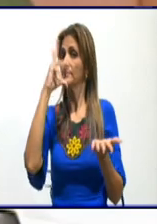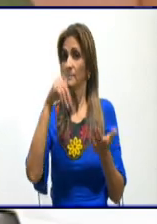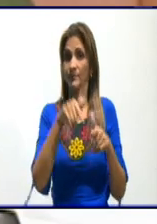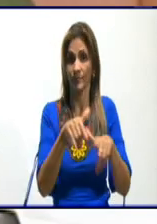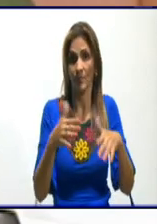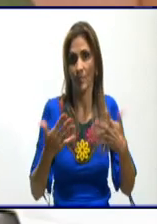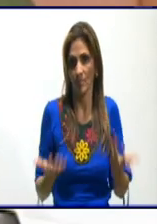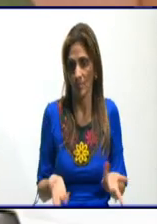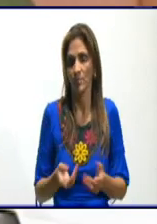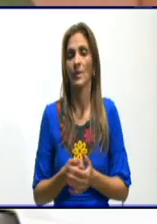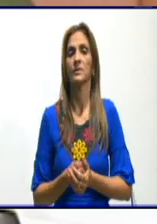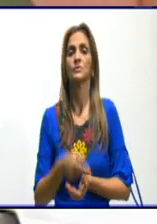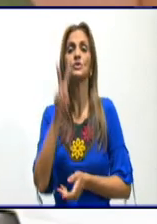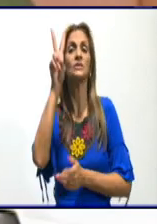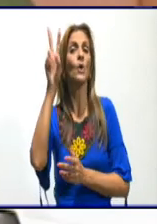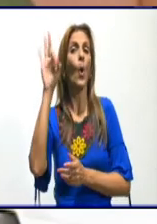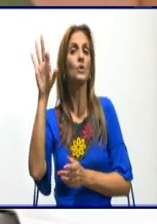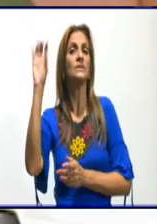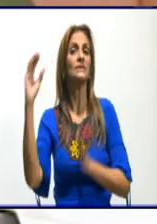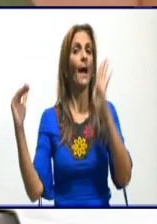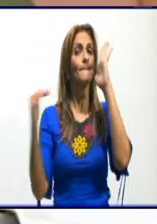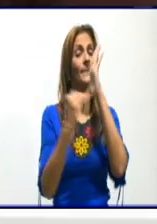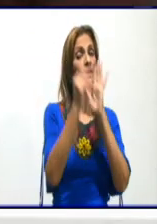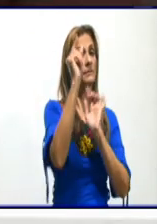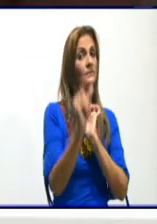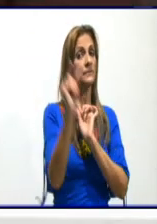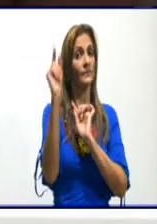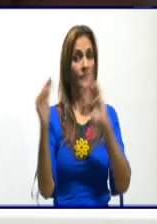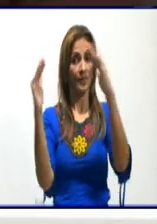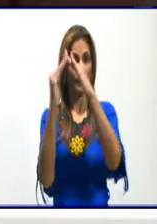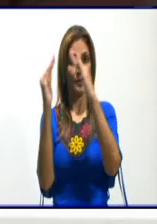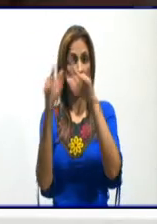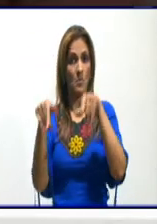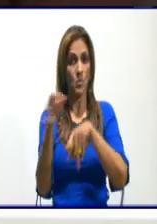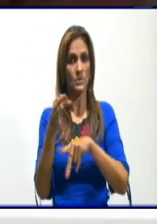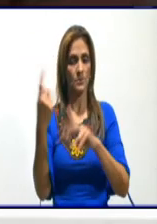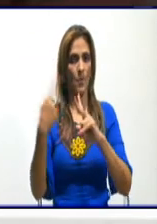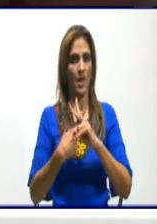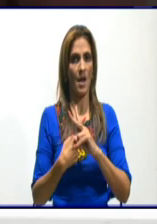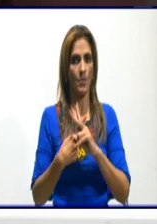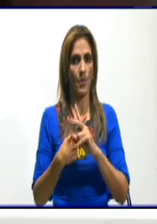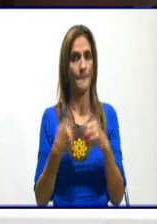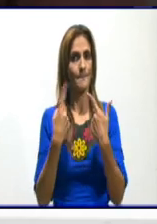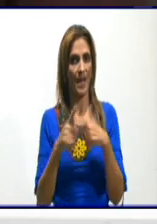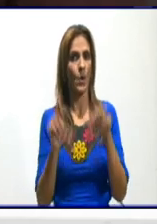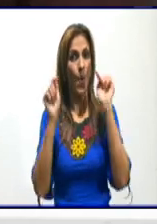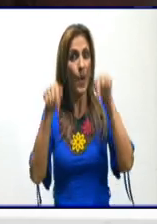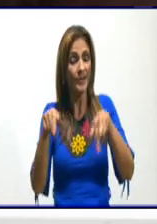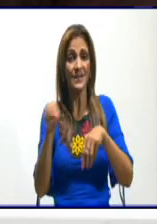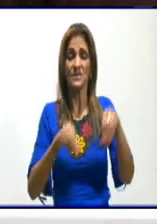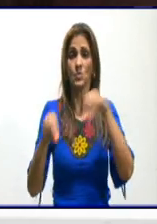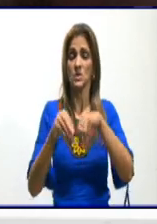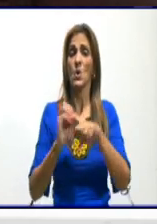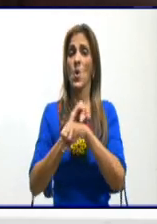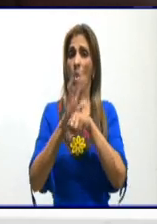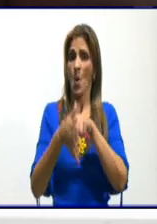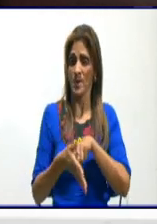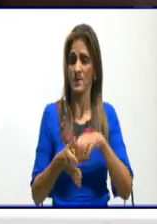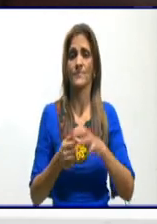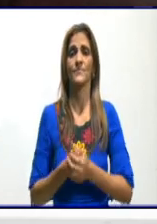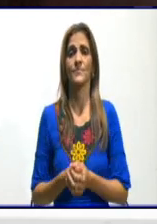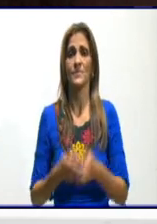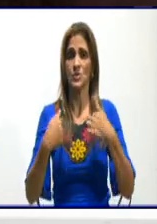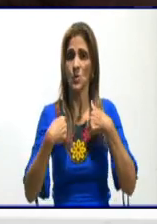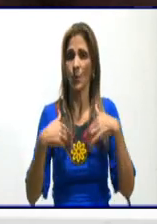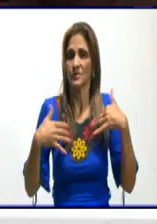Bayamo. Esto puede convertirse en un campeonato. Y de hecho, yo estoy haciendo un